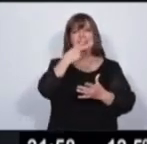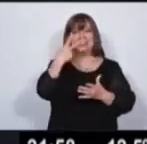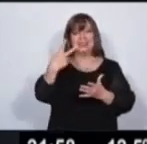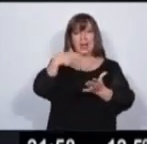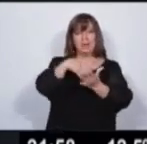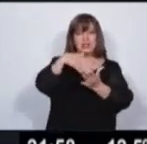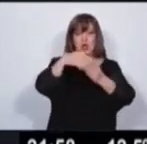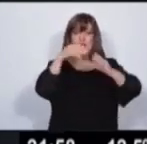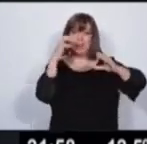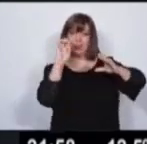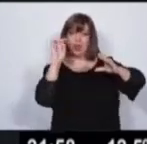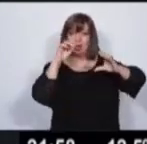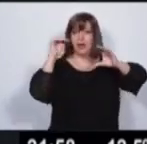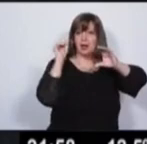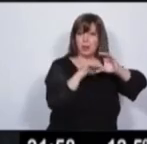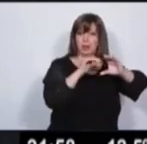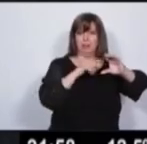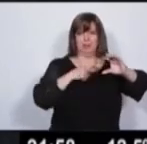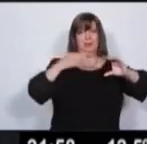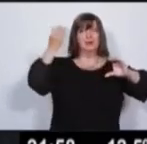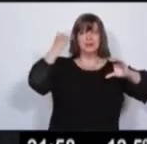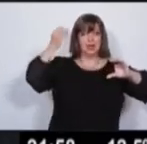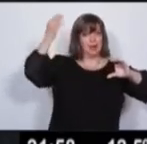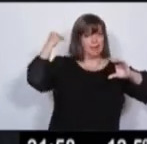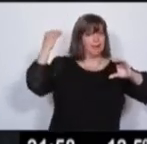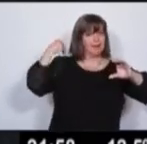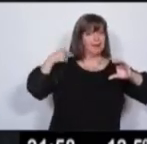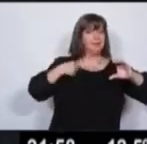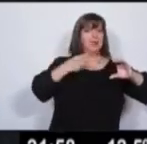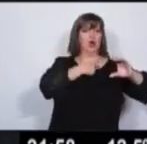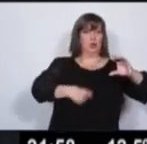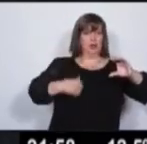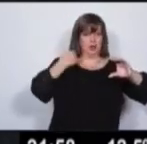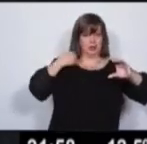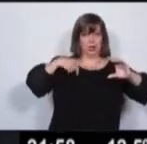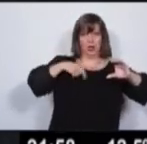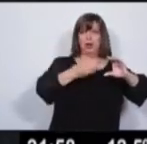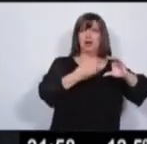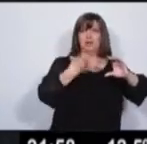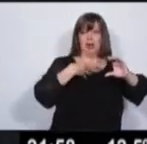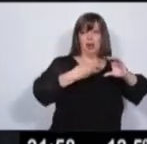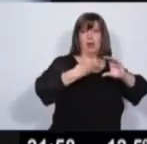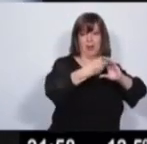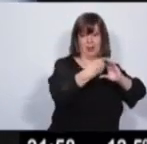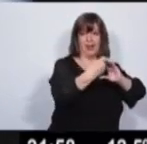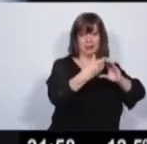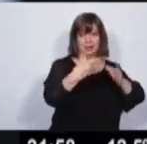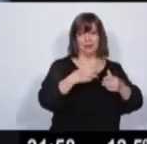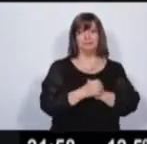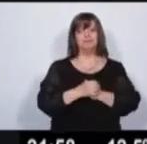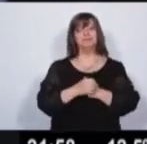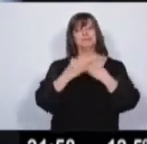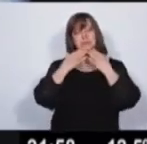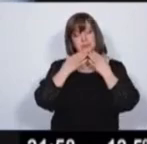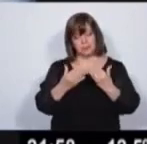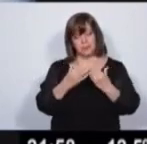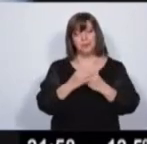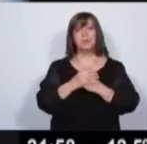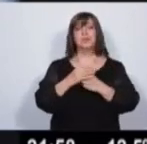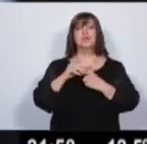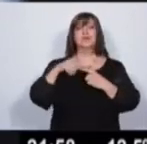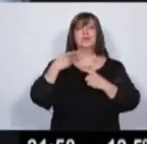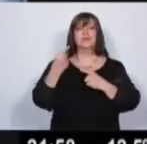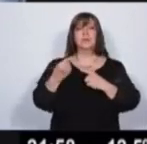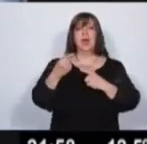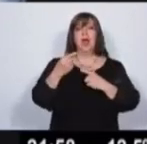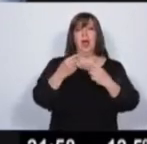se consiguieron en mi gobierno y que están disponibles para ser ejecutados con él Alfredo Cornejo ha llegado el momento